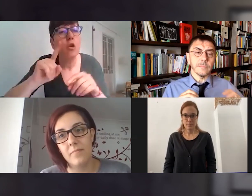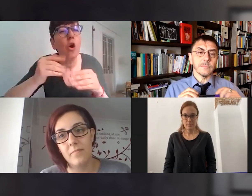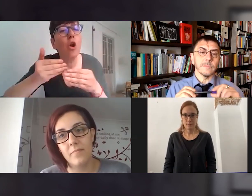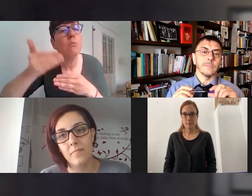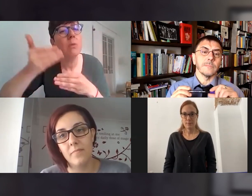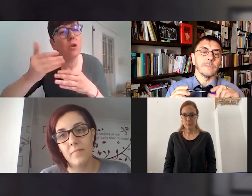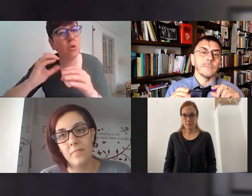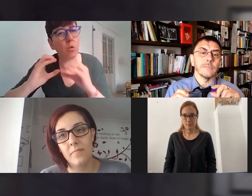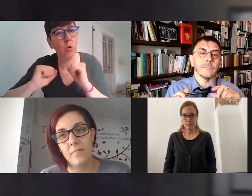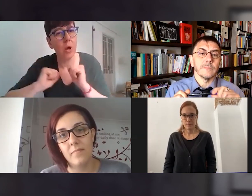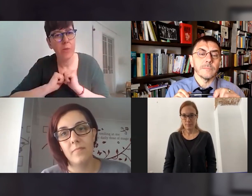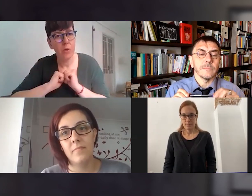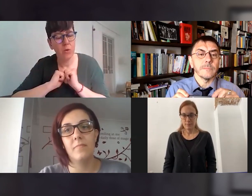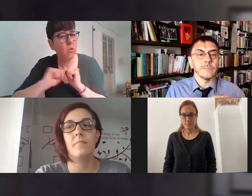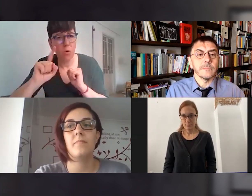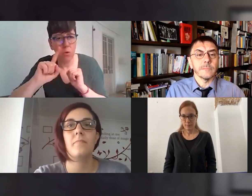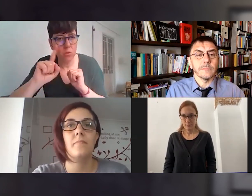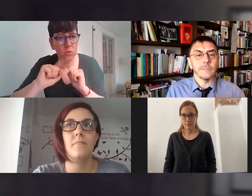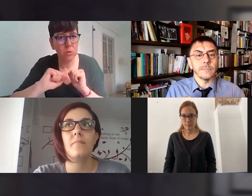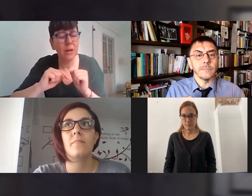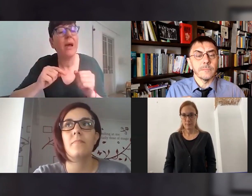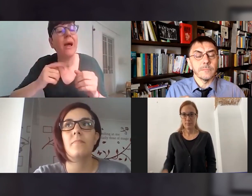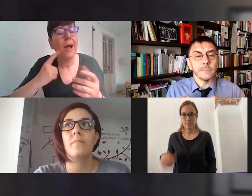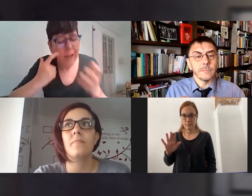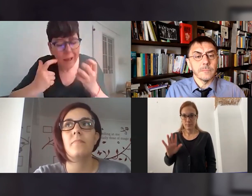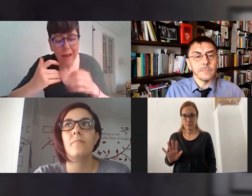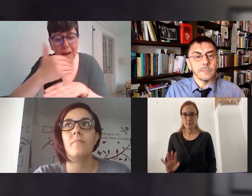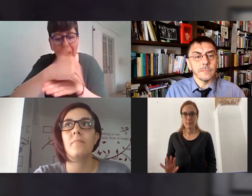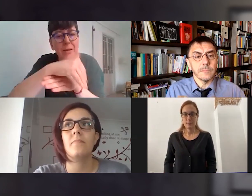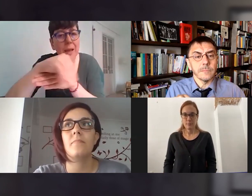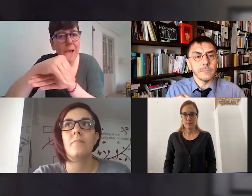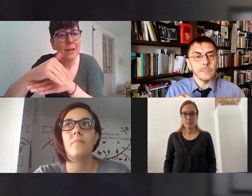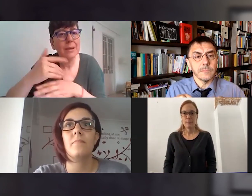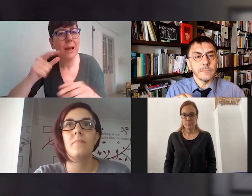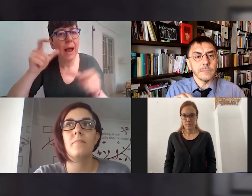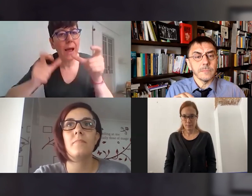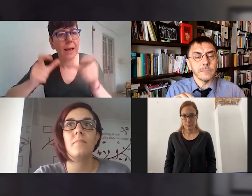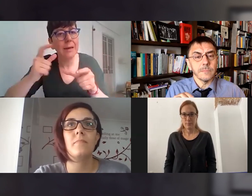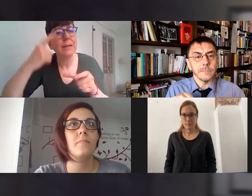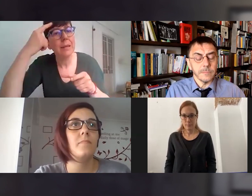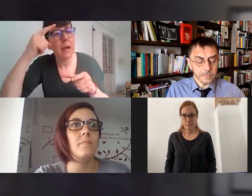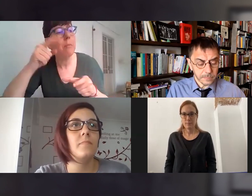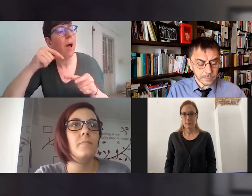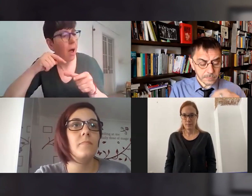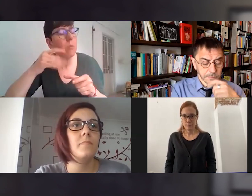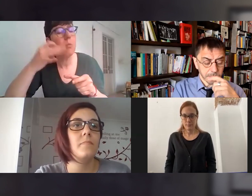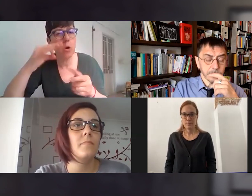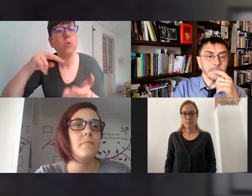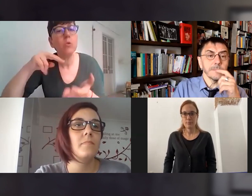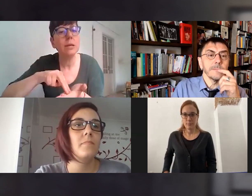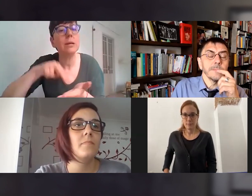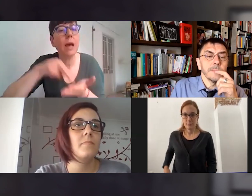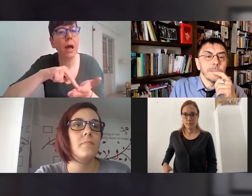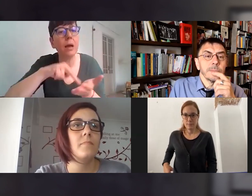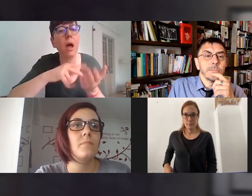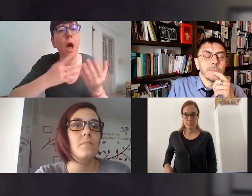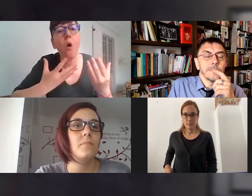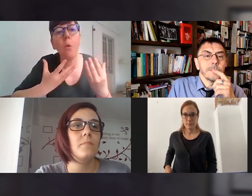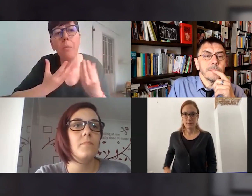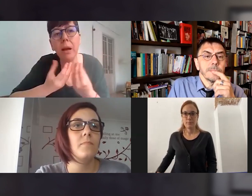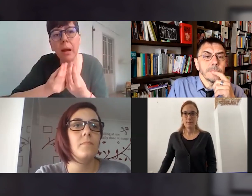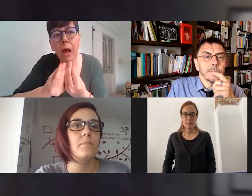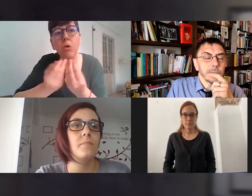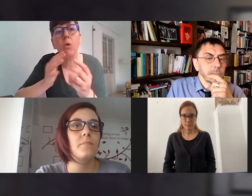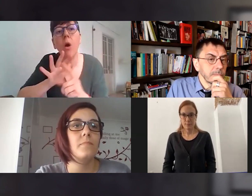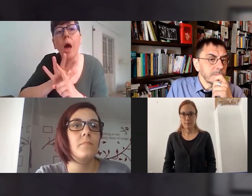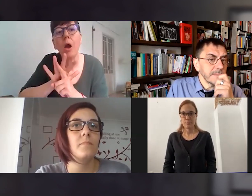donde demuestre que estamos la realidad de la calle y no tanto lo que nos quiere entrar a los medios de comunicación,